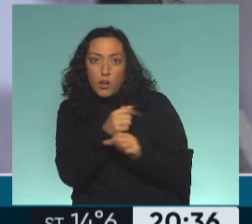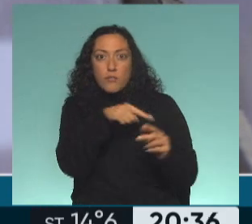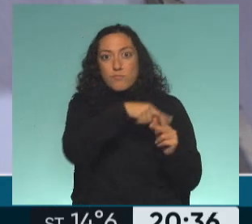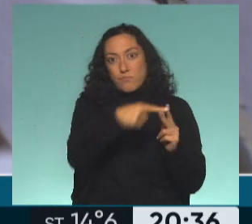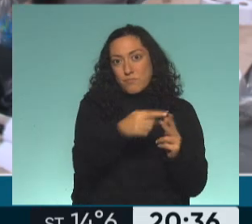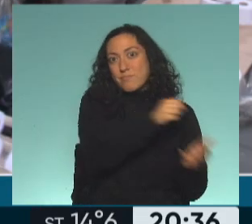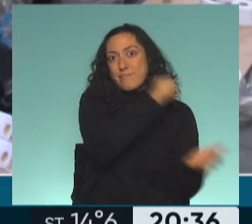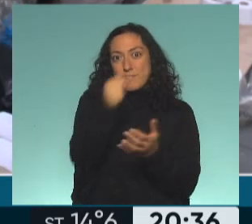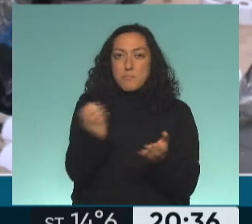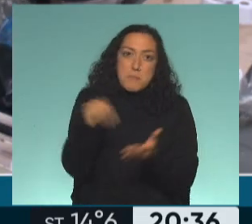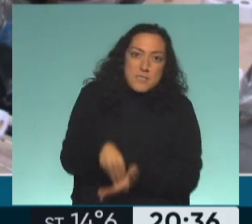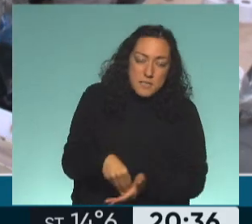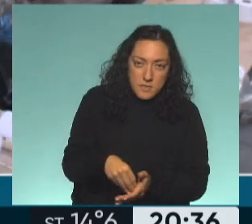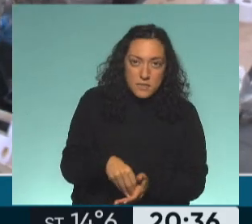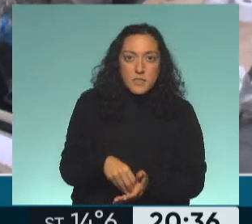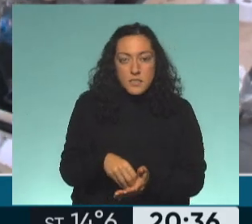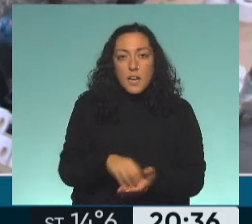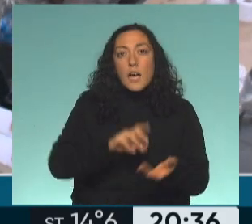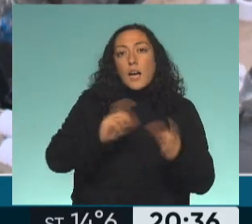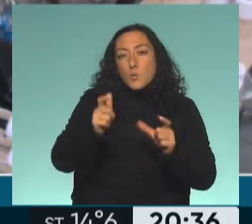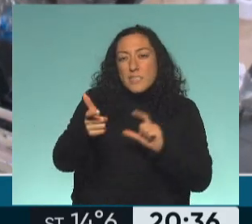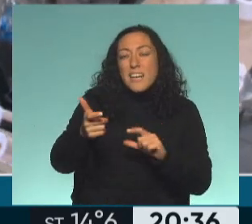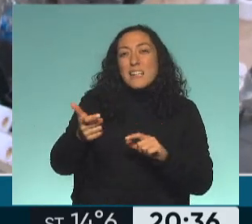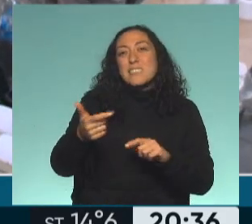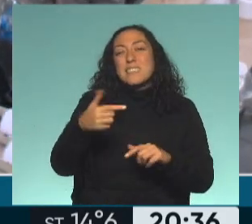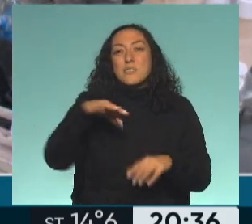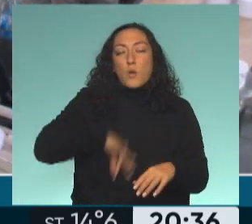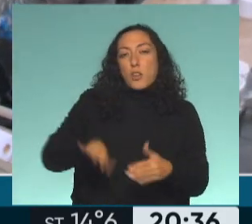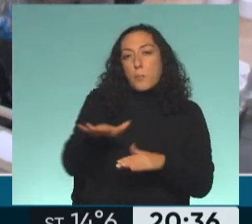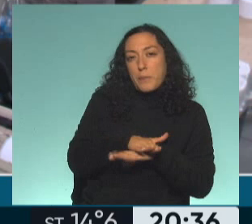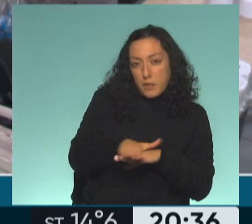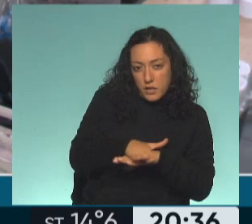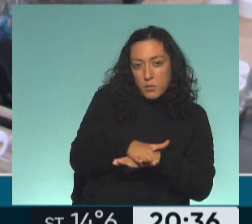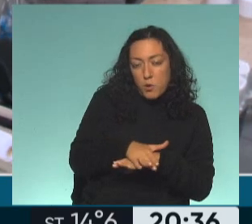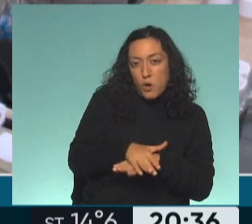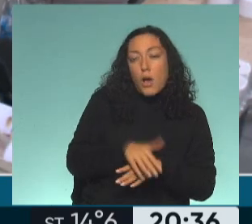actualizan con el salario mínimo vital y móvil, que este mes lo actualizamos